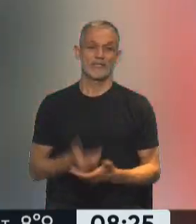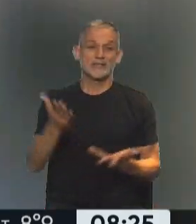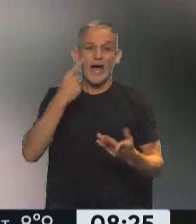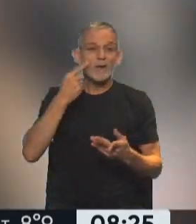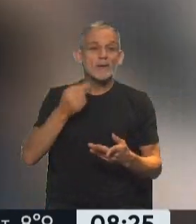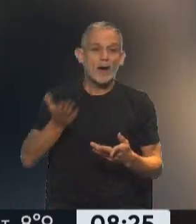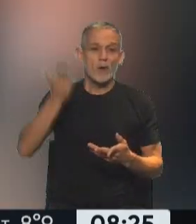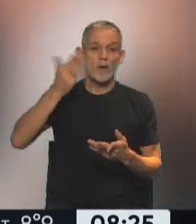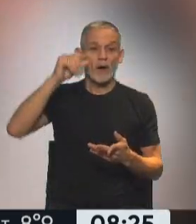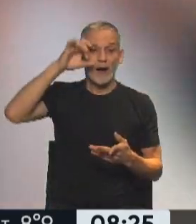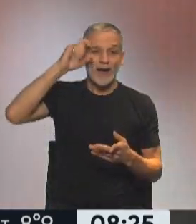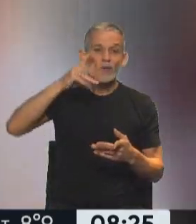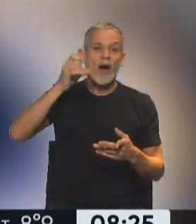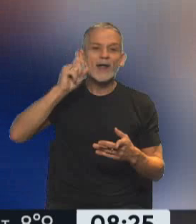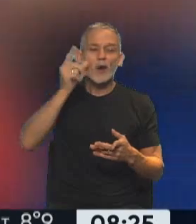el volumen, ahí está Eduardo.